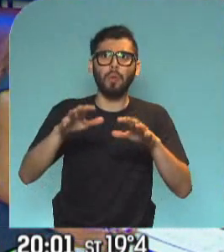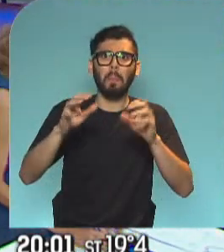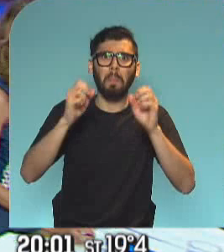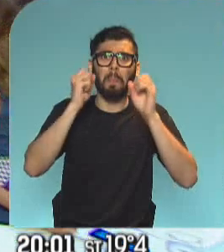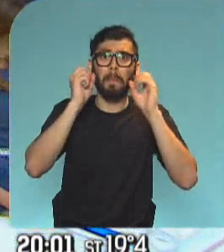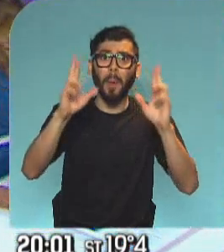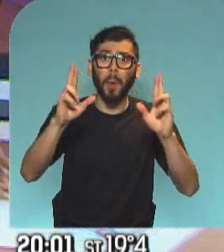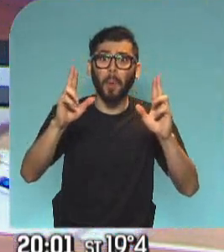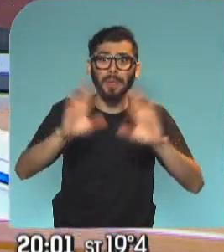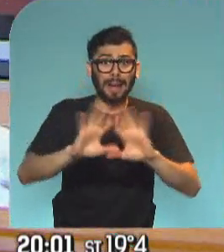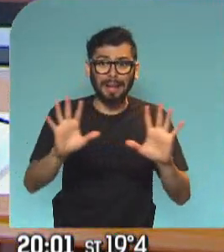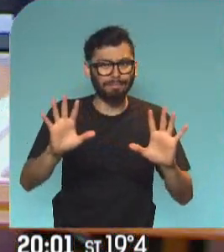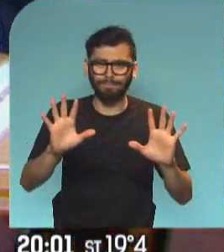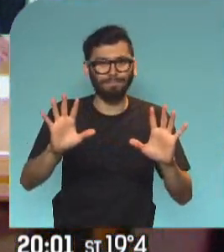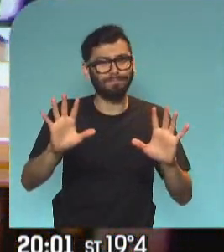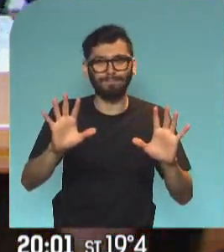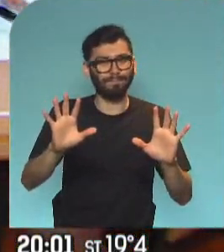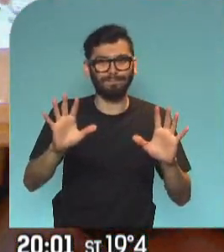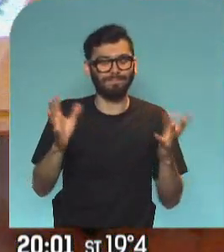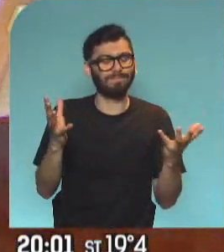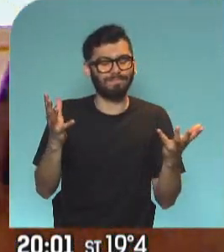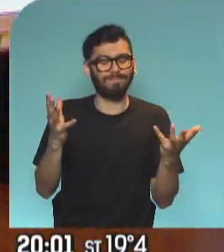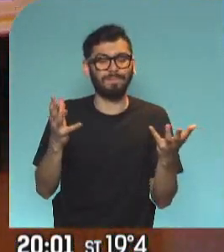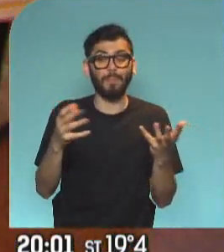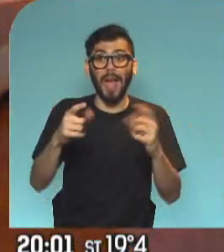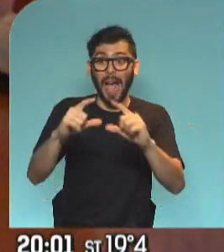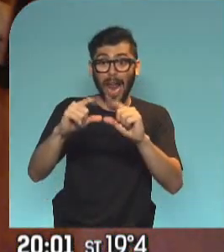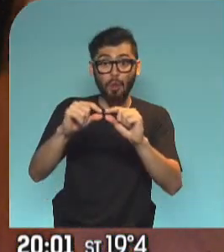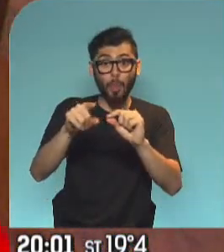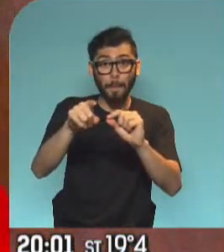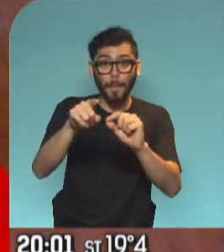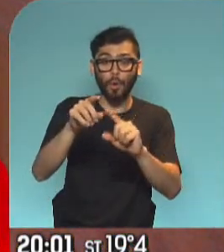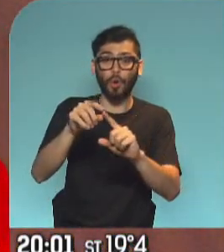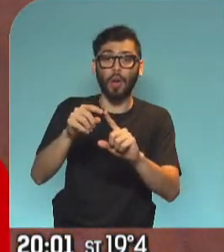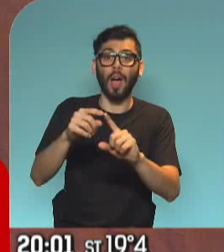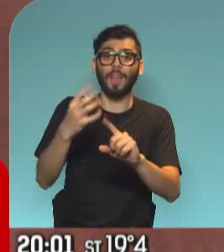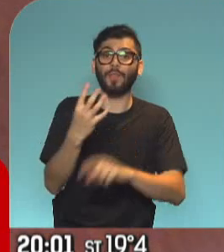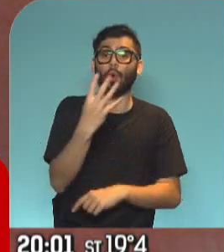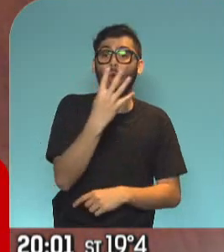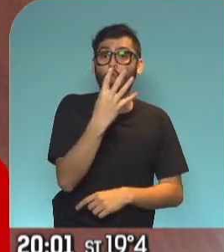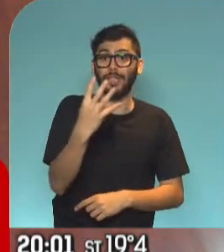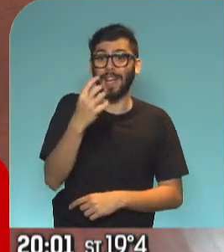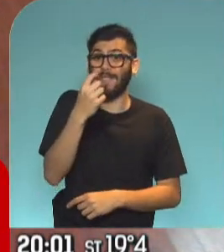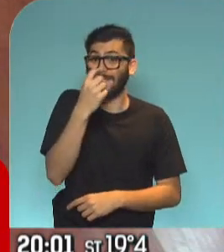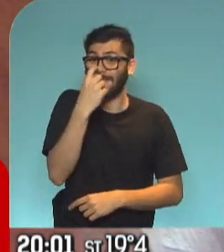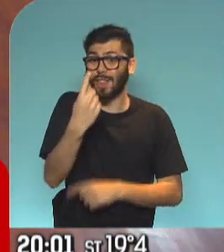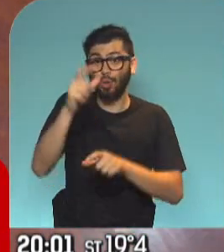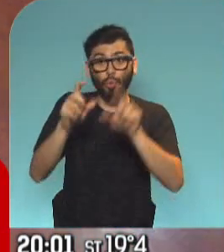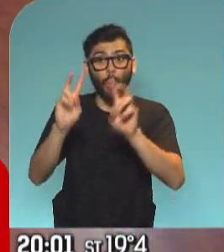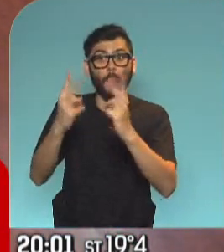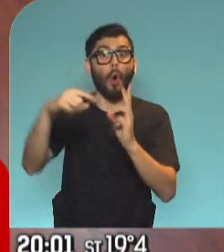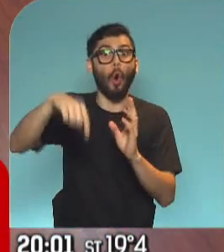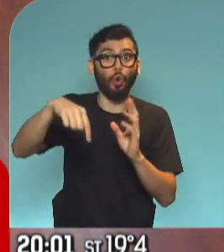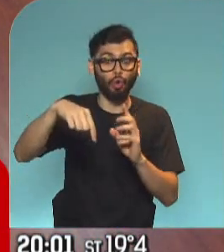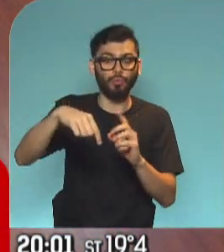que todavía no. A ese número llegamos después de las 421 muertes de hoy. Muy buenas noches, ¿cómo andan? ¿Cómo están?